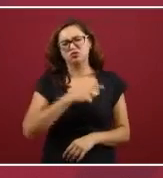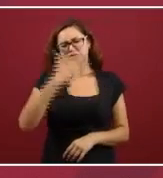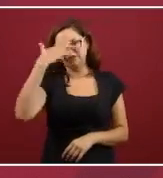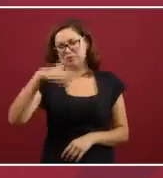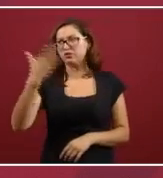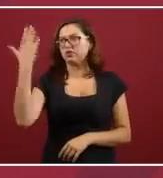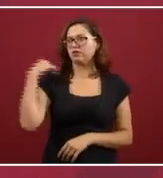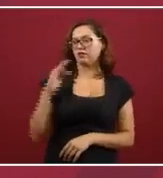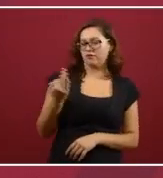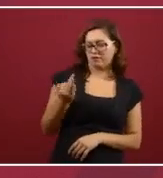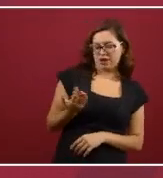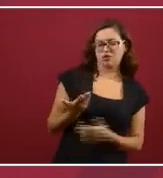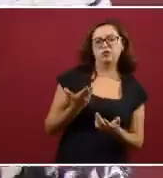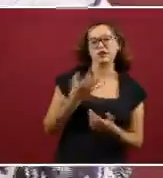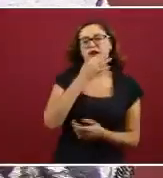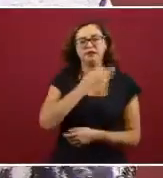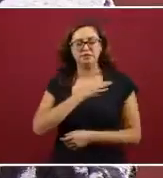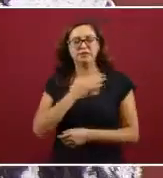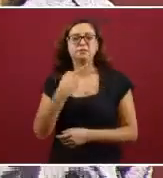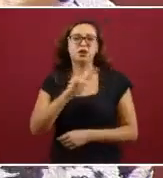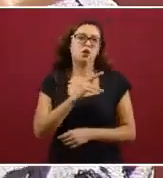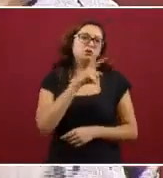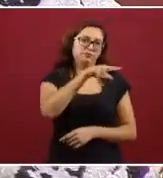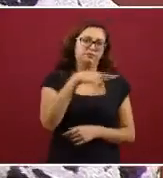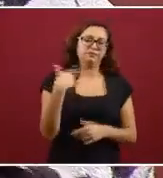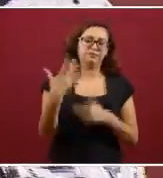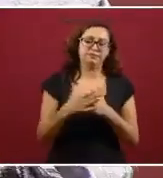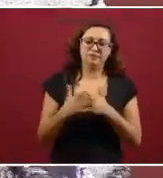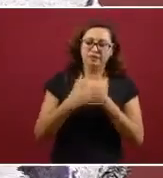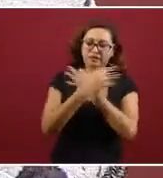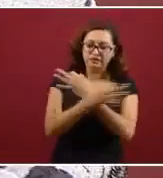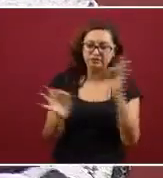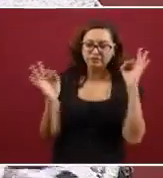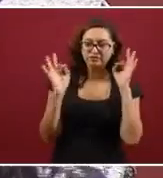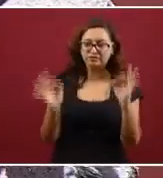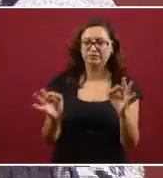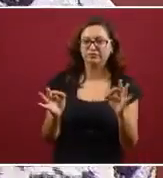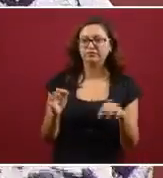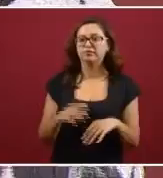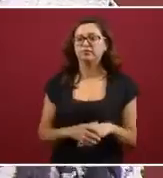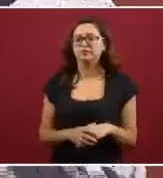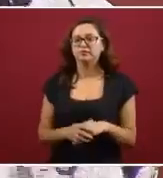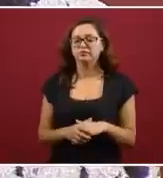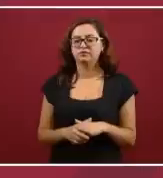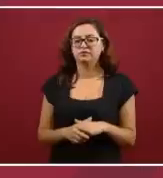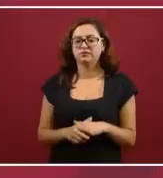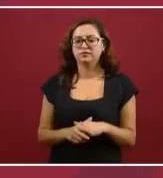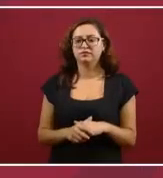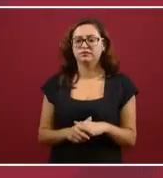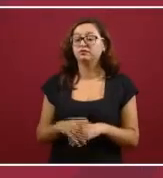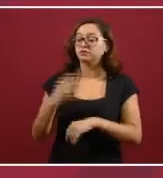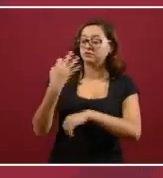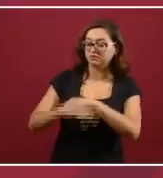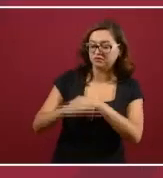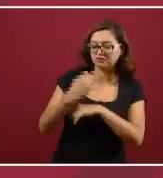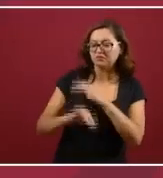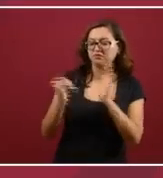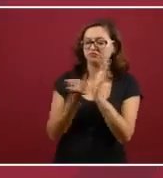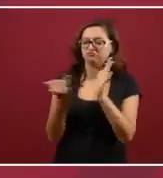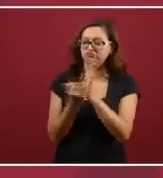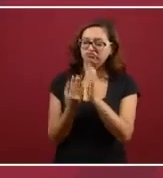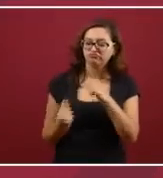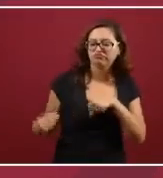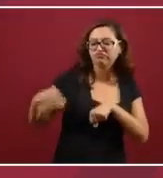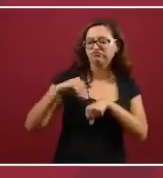febrero, hace público que va a poner unos derechos de manera provisional a